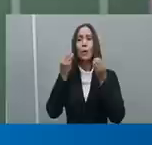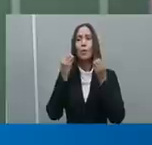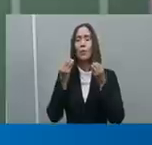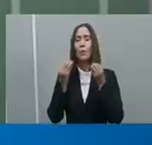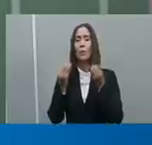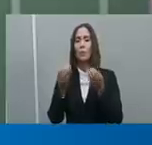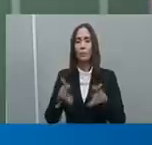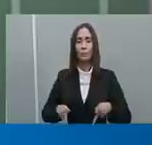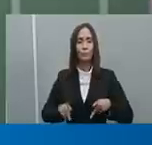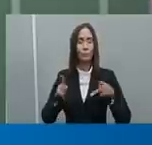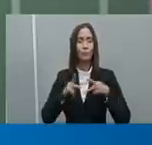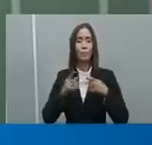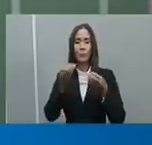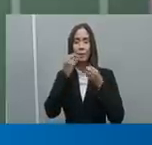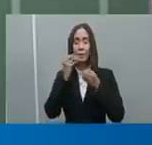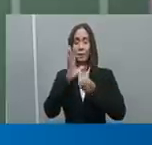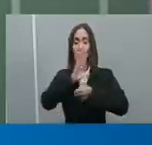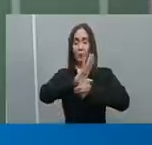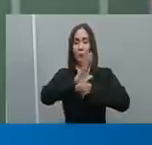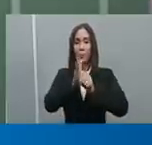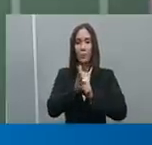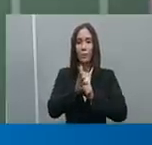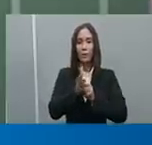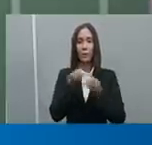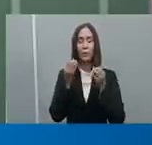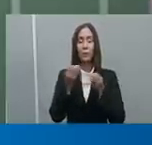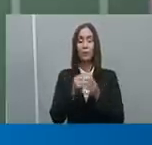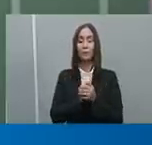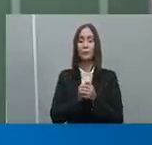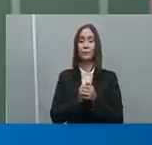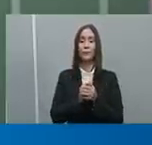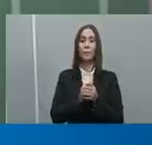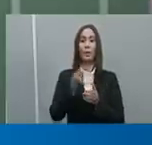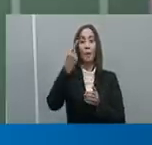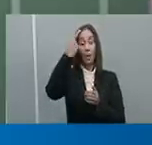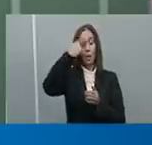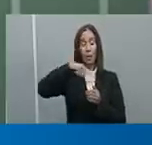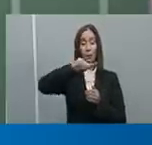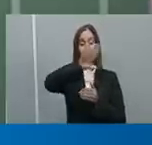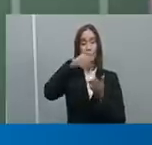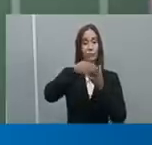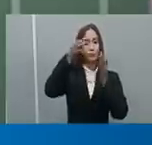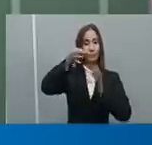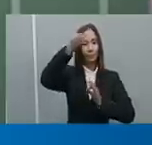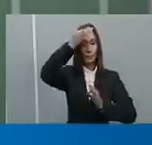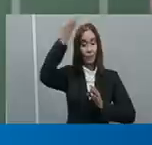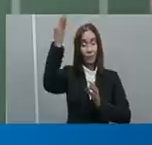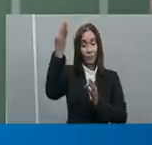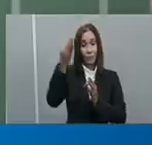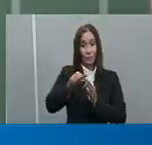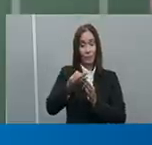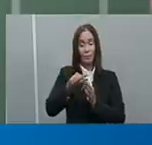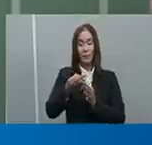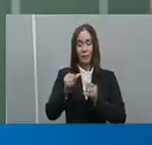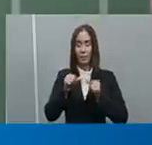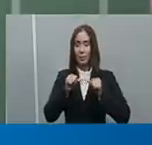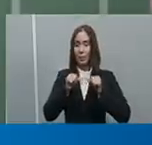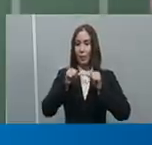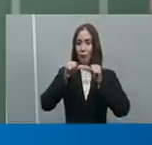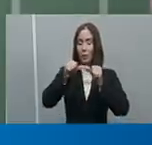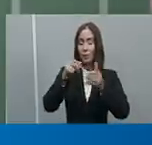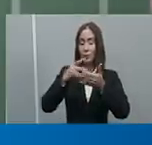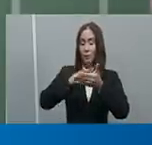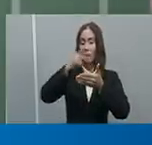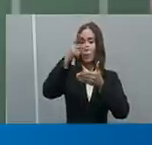continuar resistiendo. Por eso, para todos ellos, hemos decidido prorrogar nuevamente los planes sociales y de